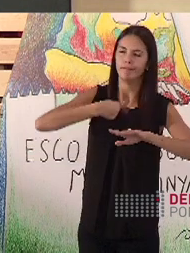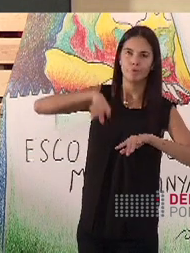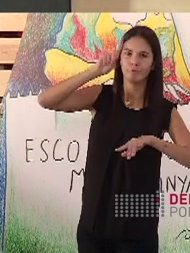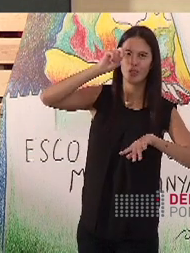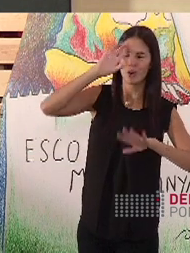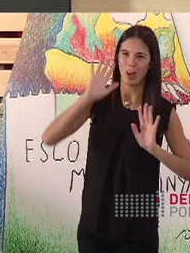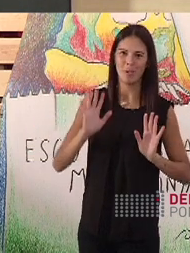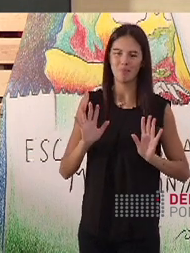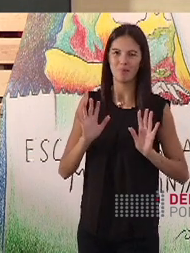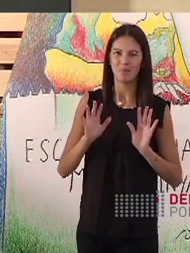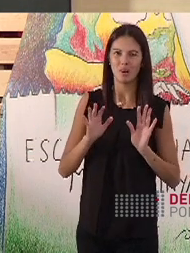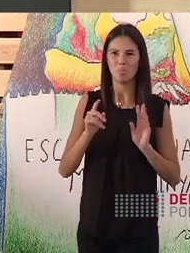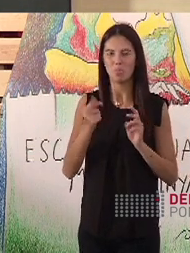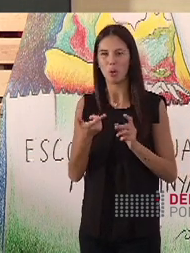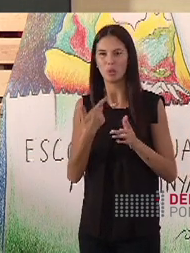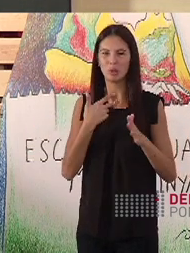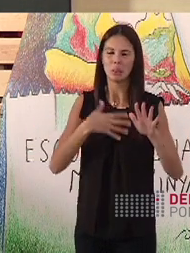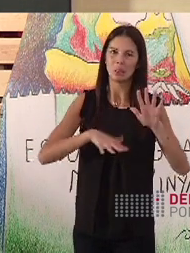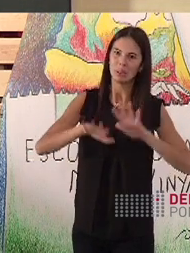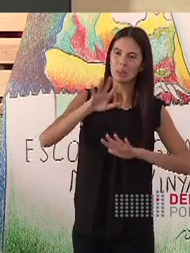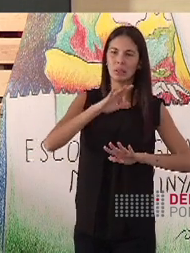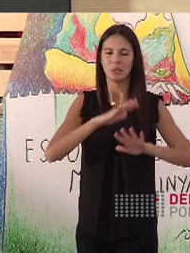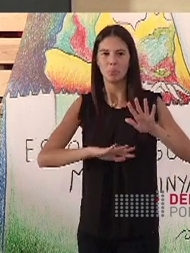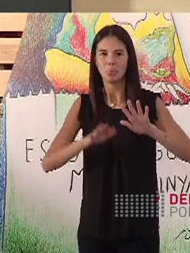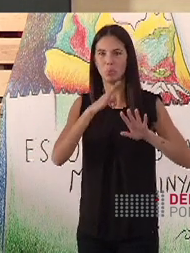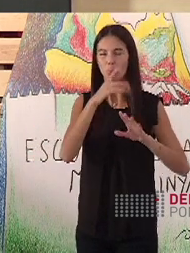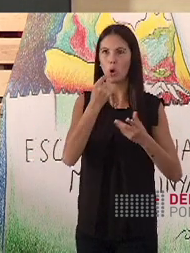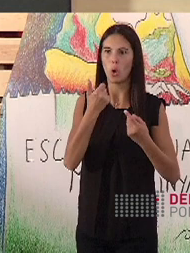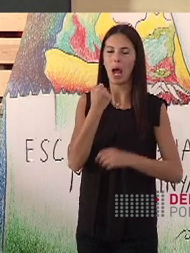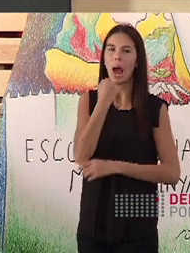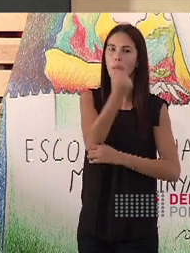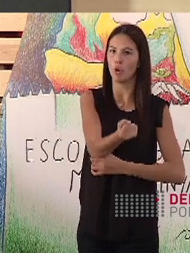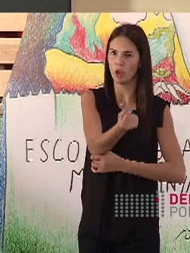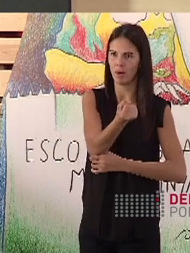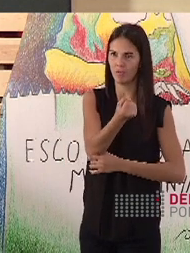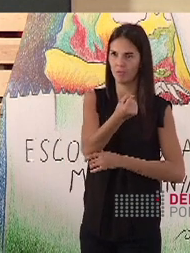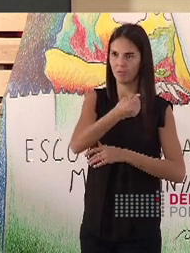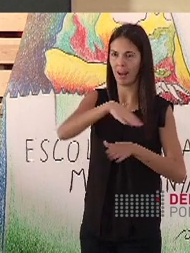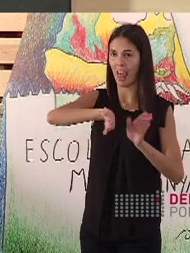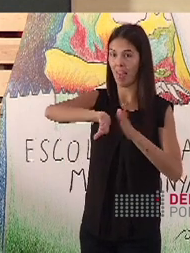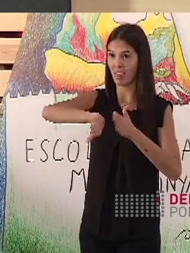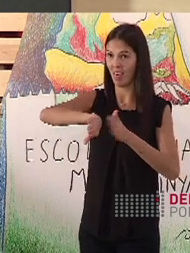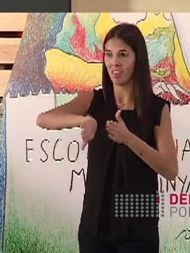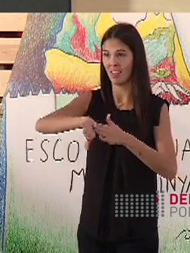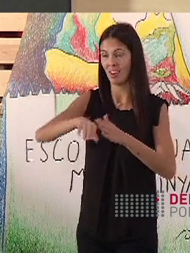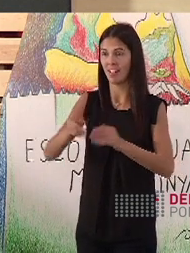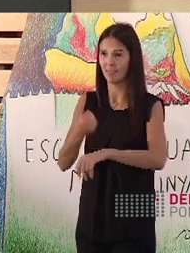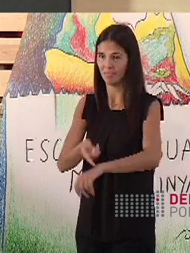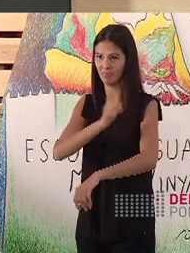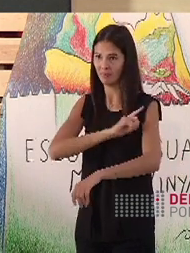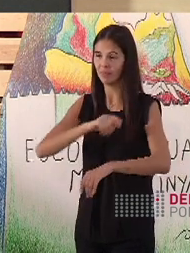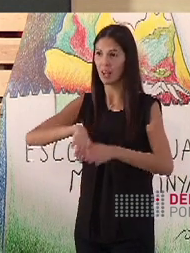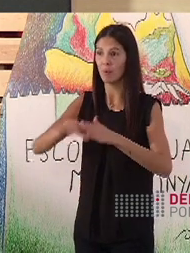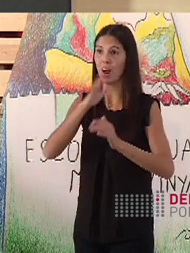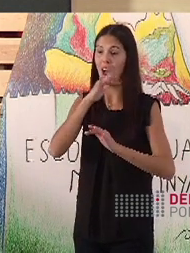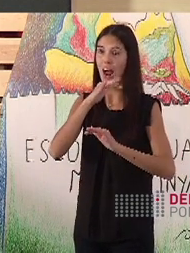Están de un modo muy reaccionario, además legitimado por los discursos de la ultraderecha que ha entrado en el Congreso y que, por lo tanto, tienen plena legitimidad para